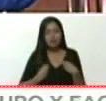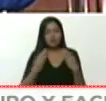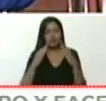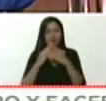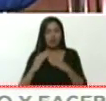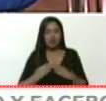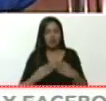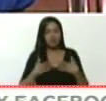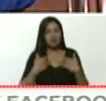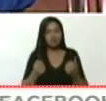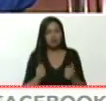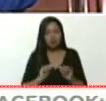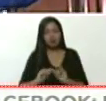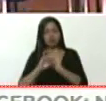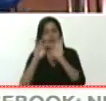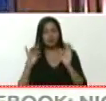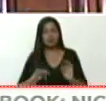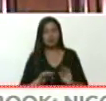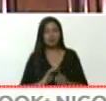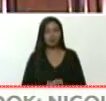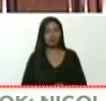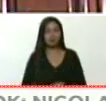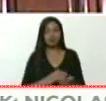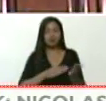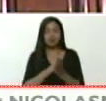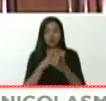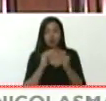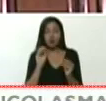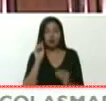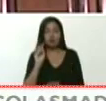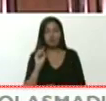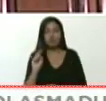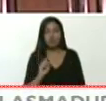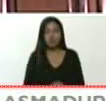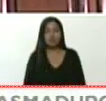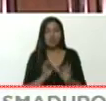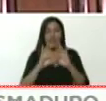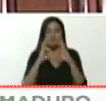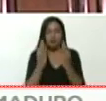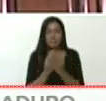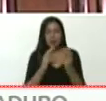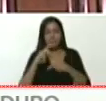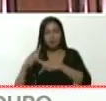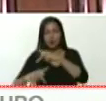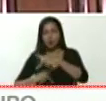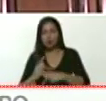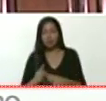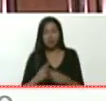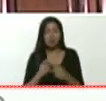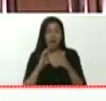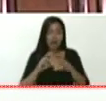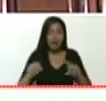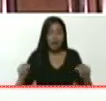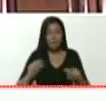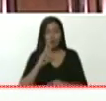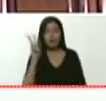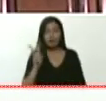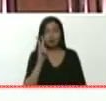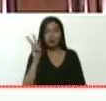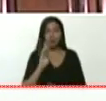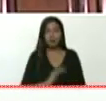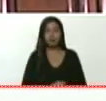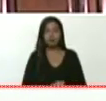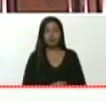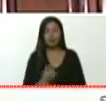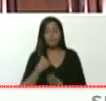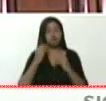la salud, garantizar todo lo que necesita una familia productiva en el campo venezolano. Ese